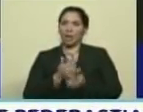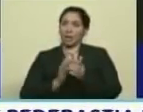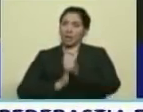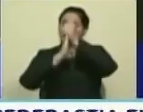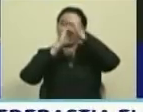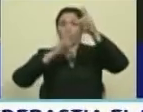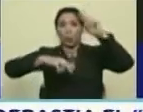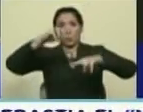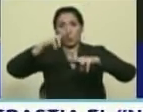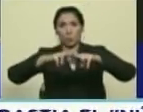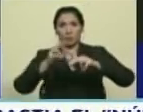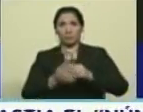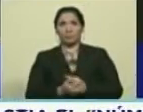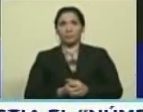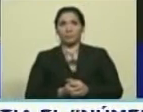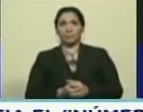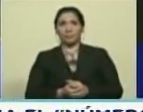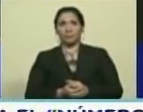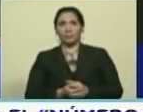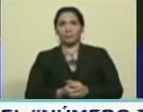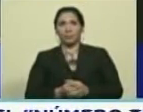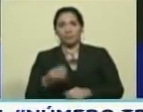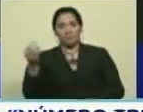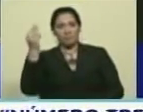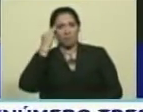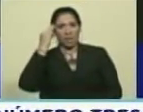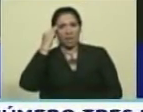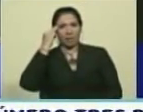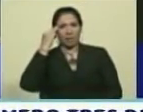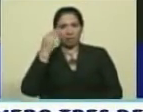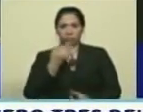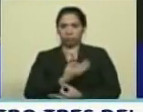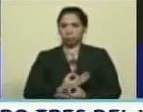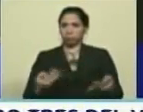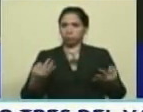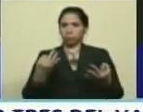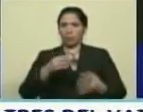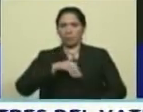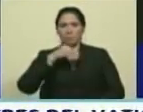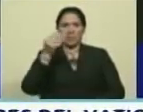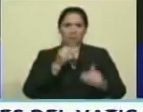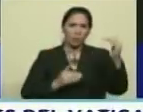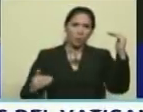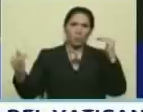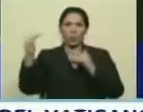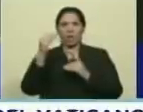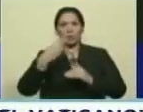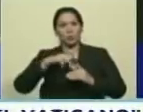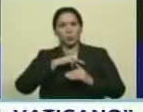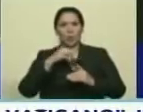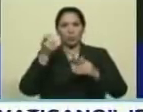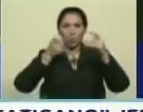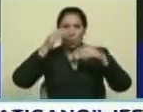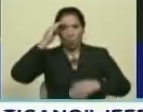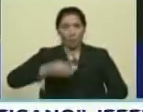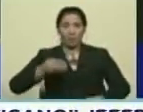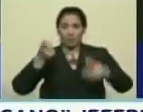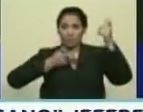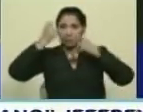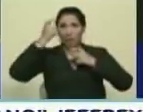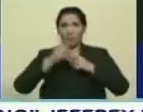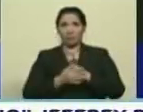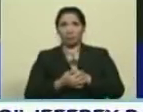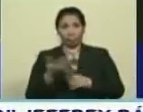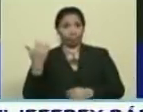construida por la mente maravillosa, el espíritu y la moral maravillosa de nuestro comandante Chávez. 20 años.